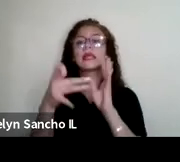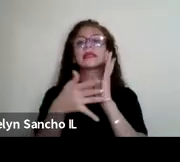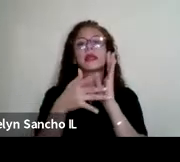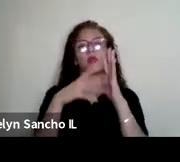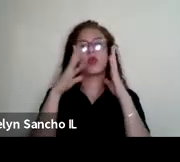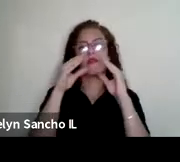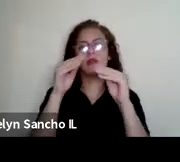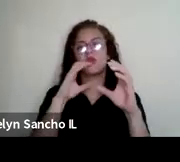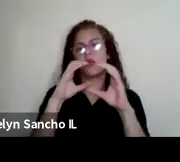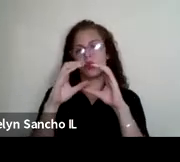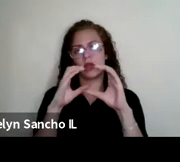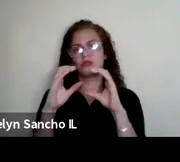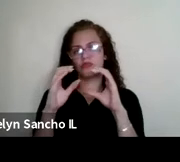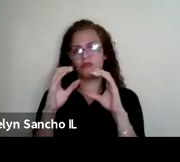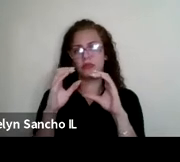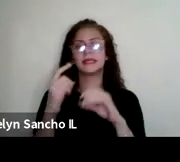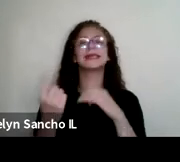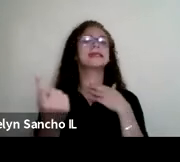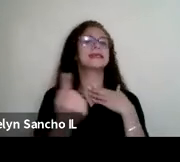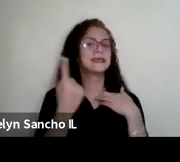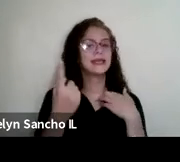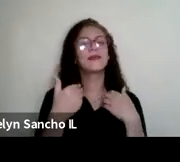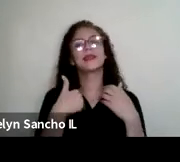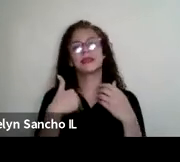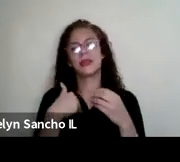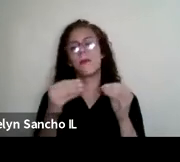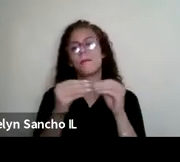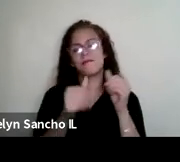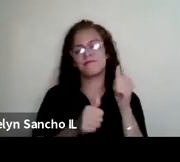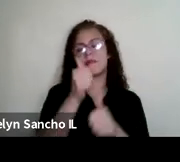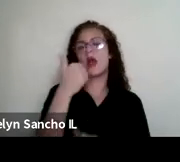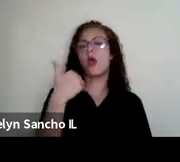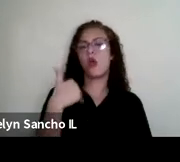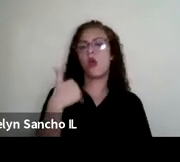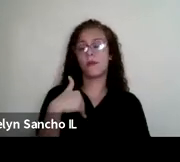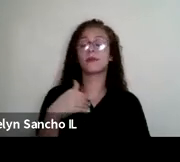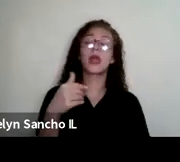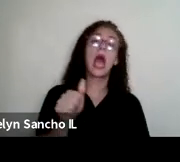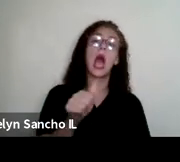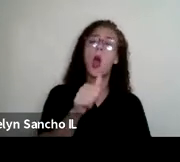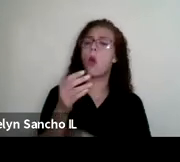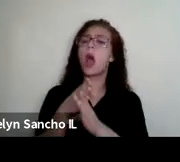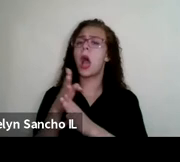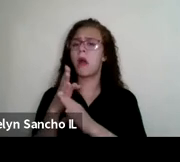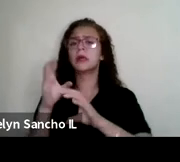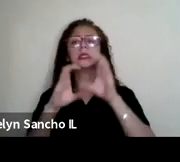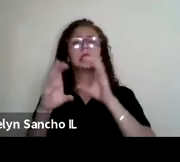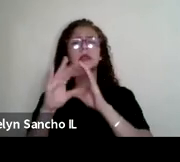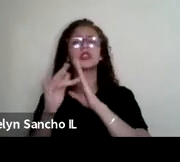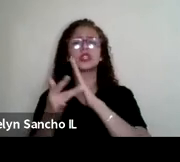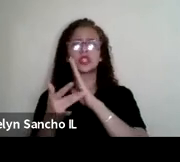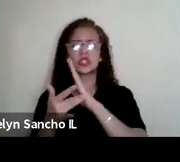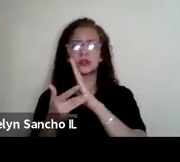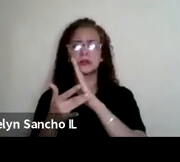información y comunicación, siempre tenemos mucho más varones. Hay otras carreras científicas y tecnológicas como